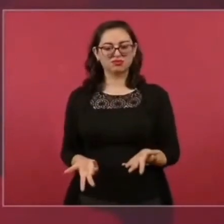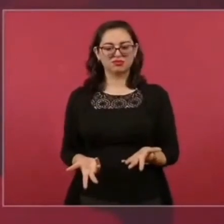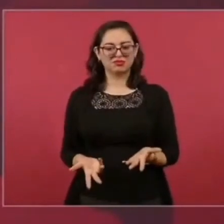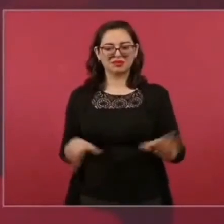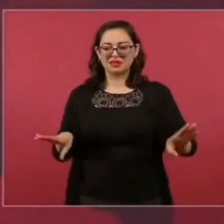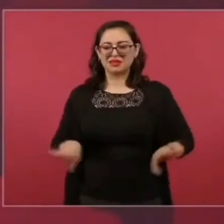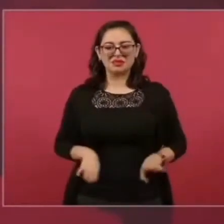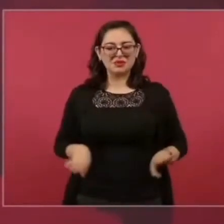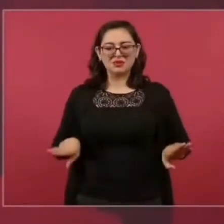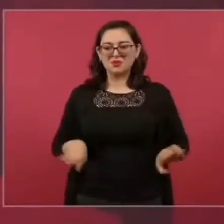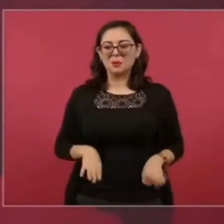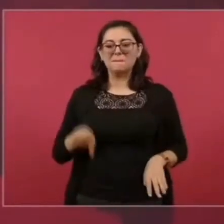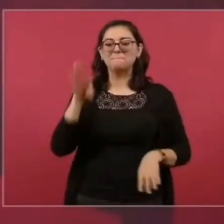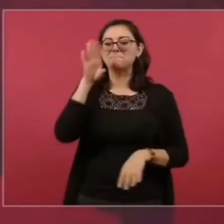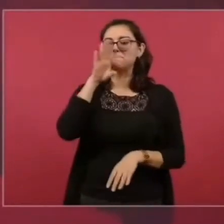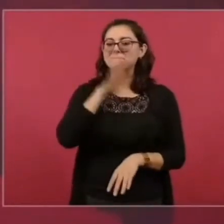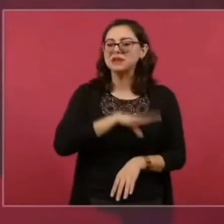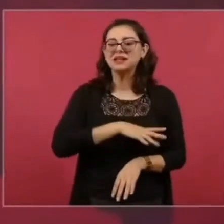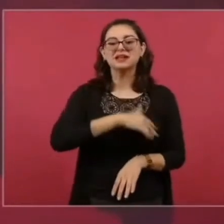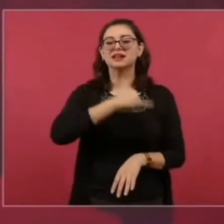con esas actitudes.